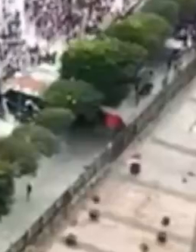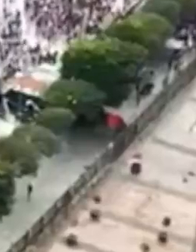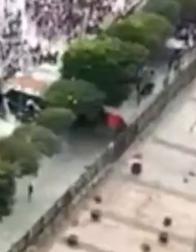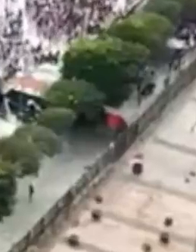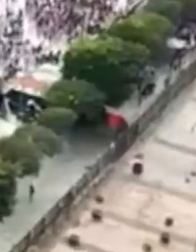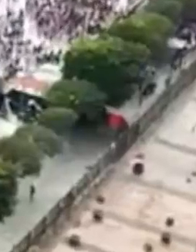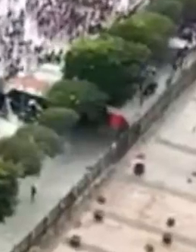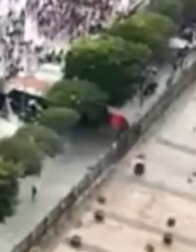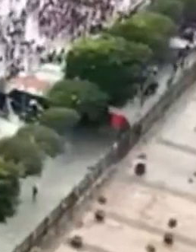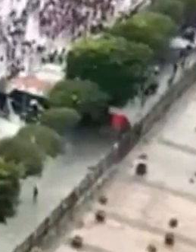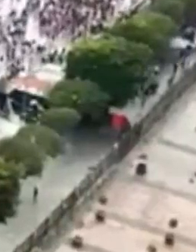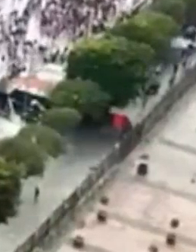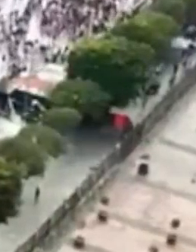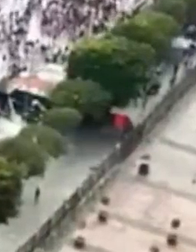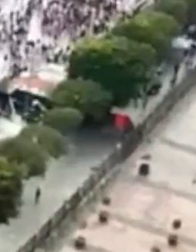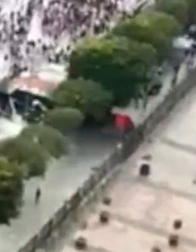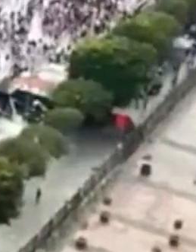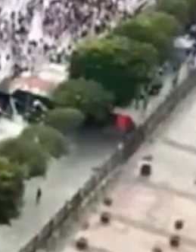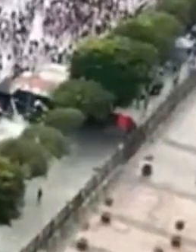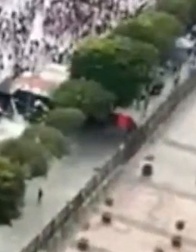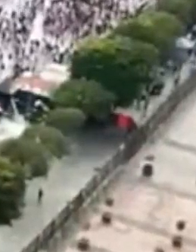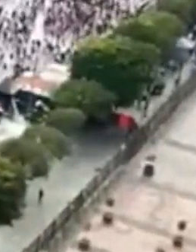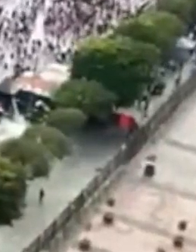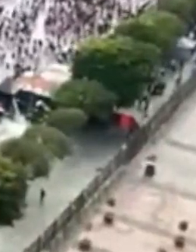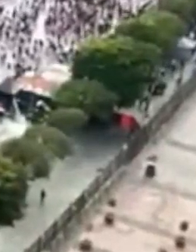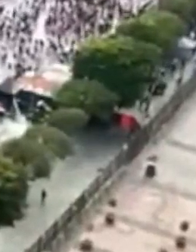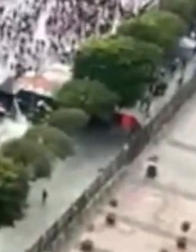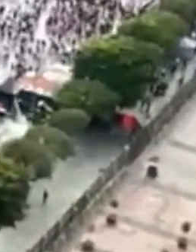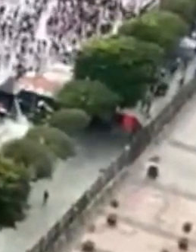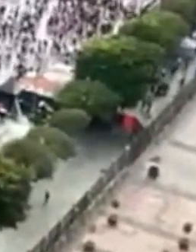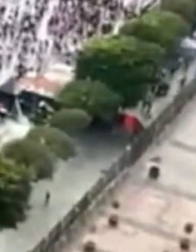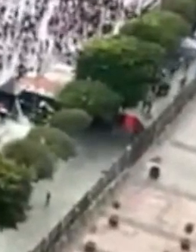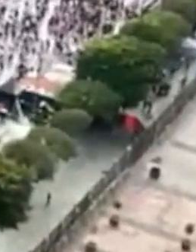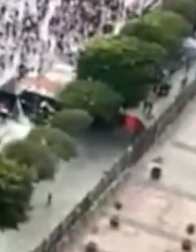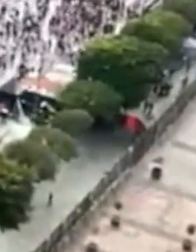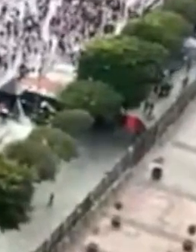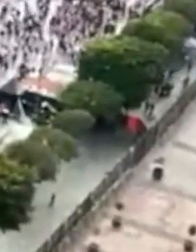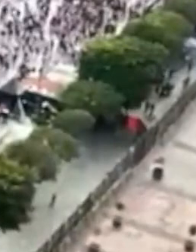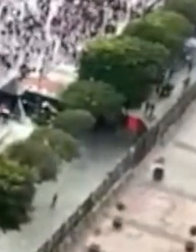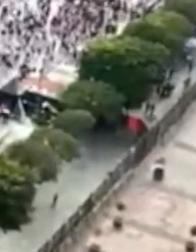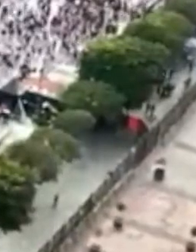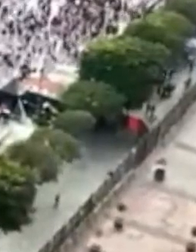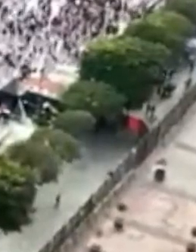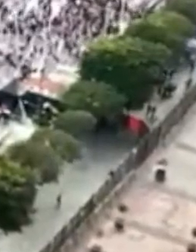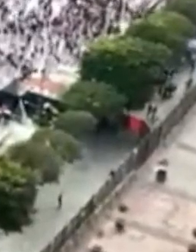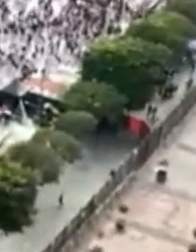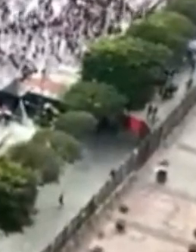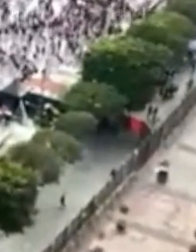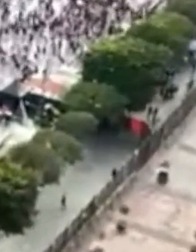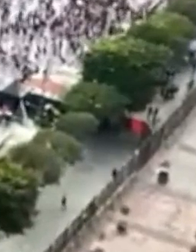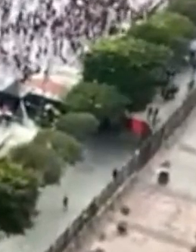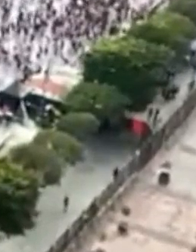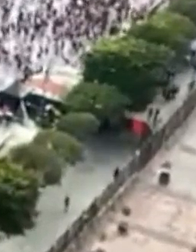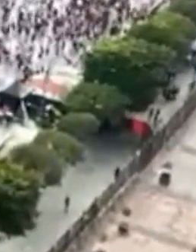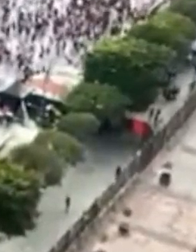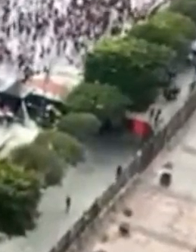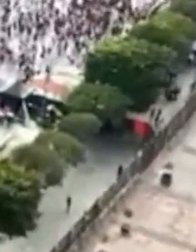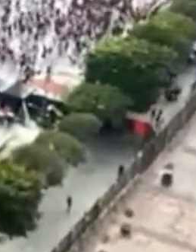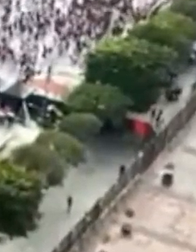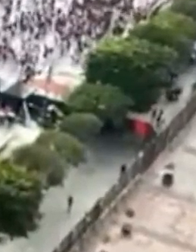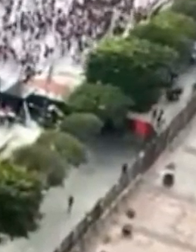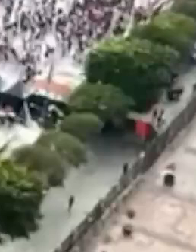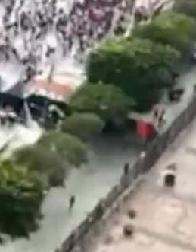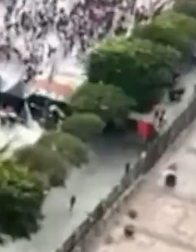parece muy interesante también, ¿no? Esto, lo de los autos, los primeros autos eléctricos